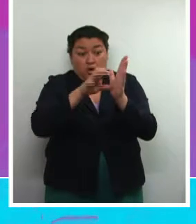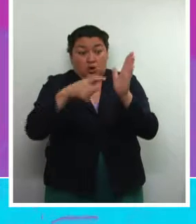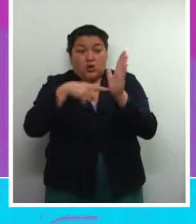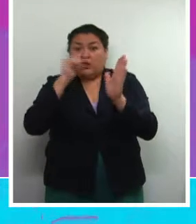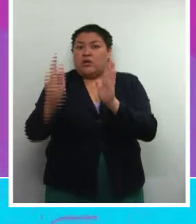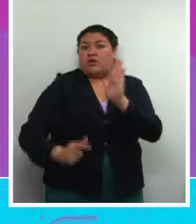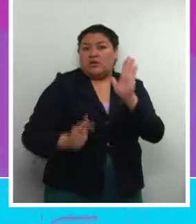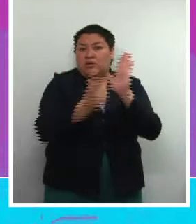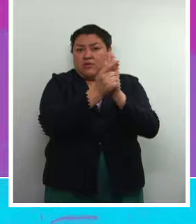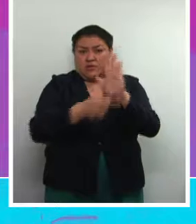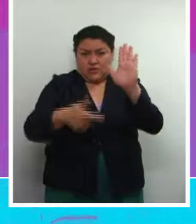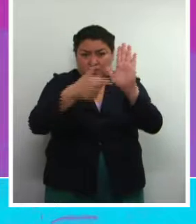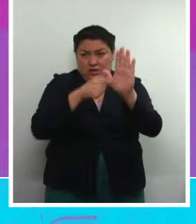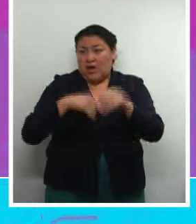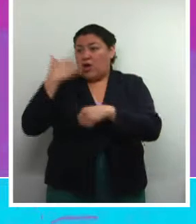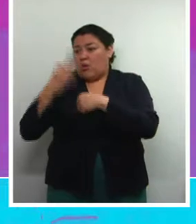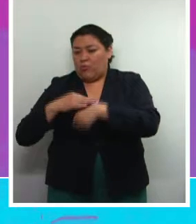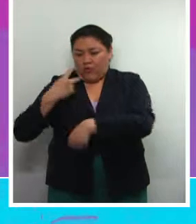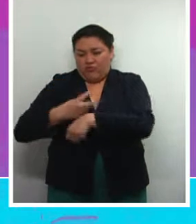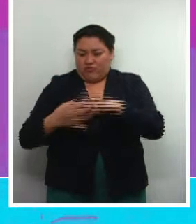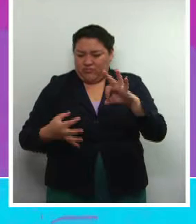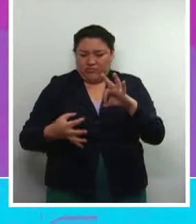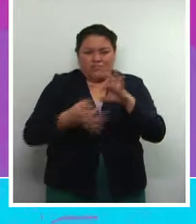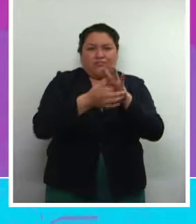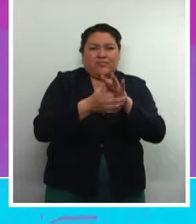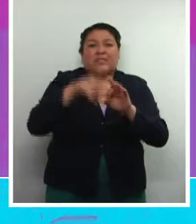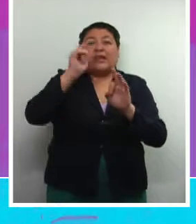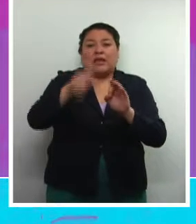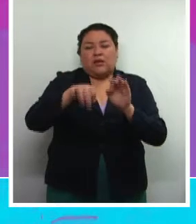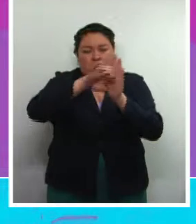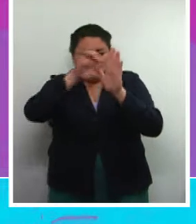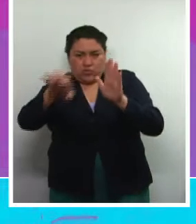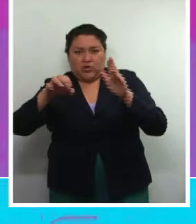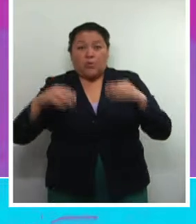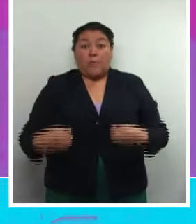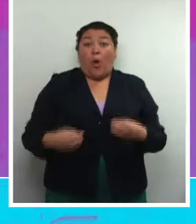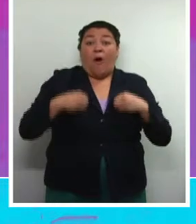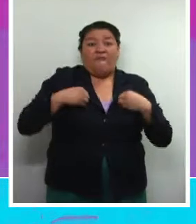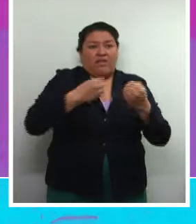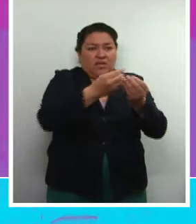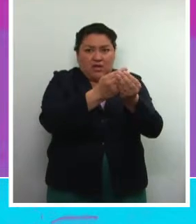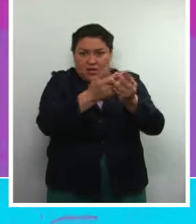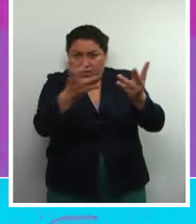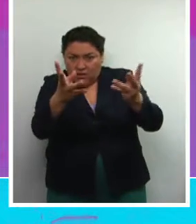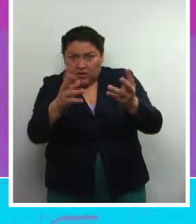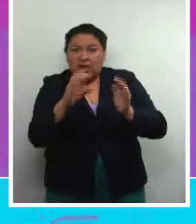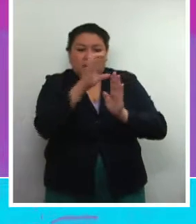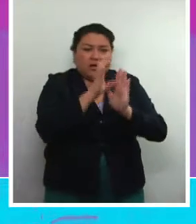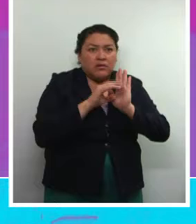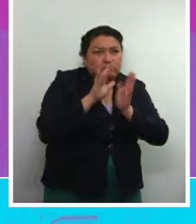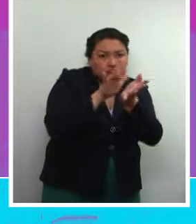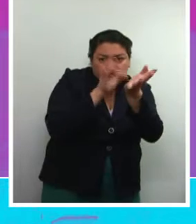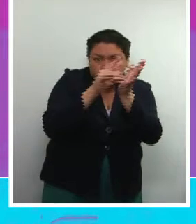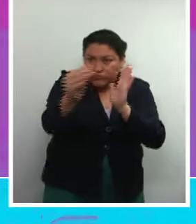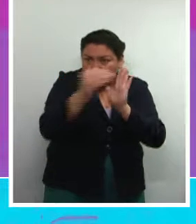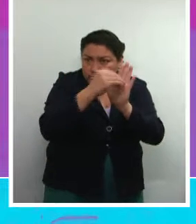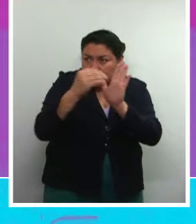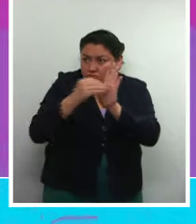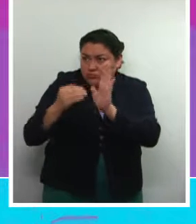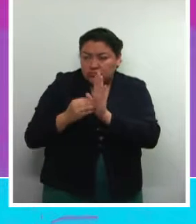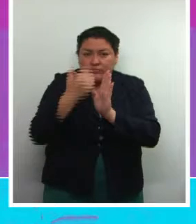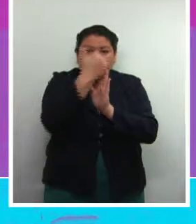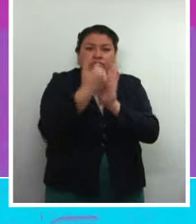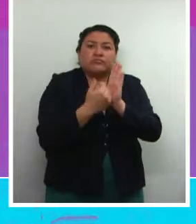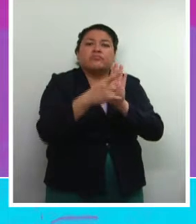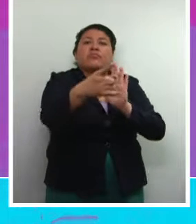deberá ajustarse a la dinámica social y a las transformaciones de la ciudad. Se proponen